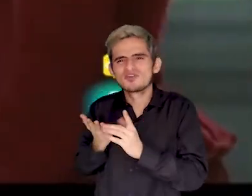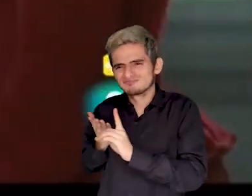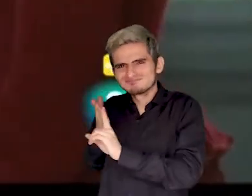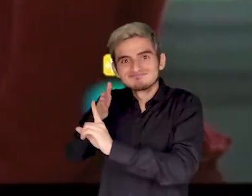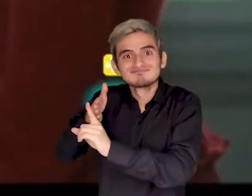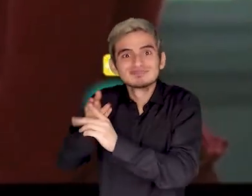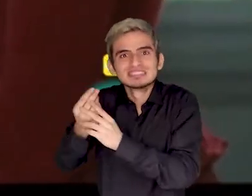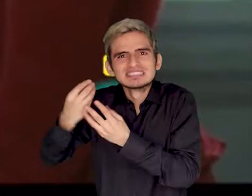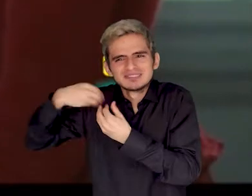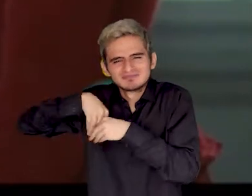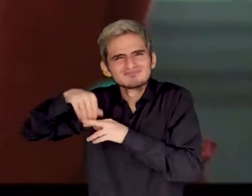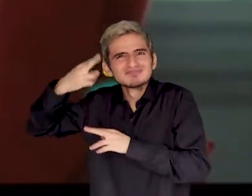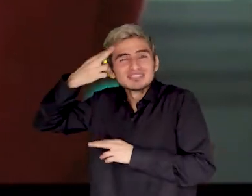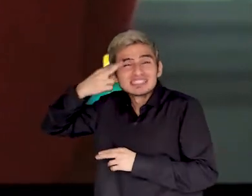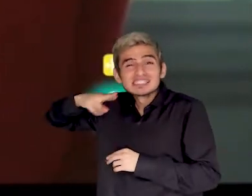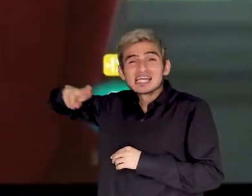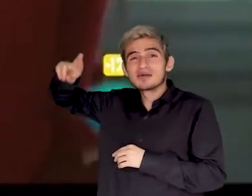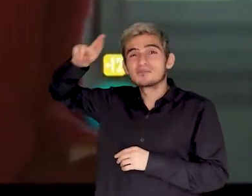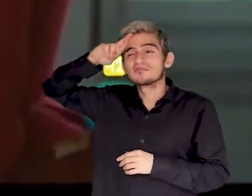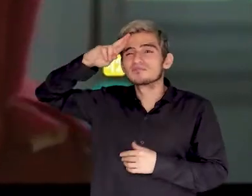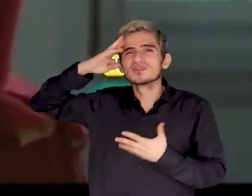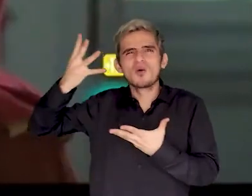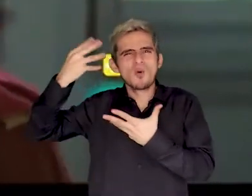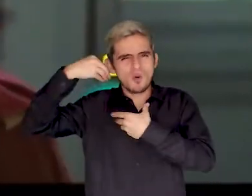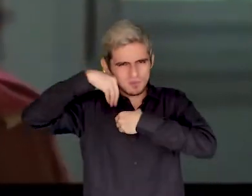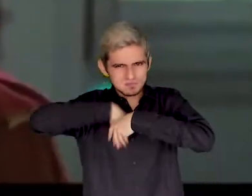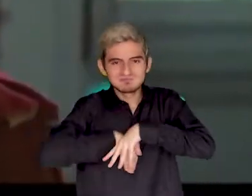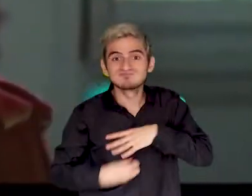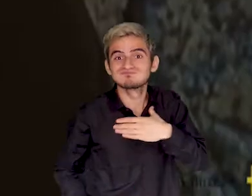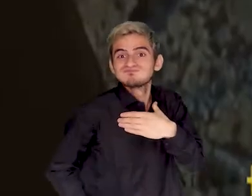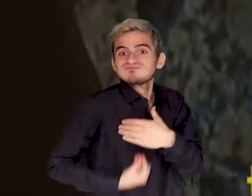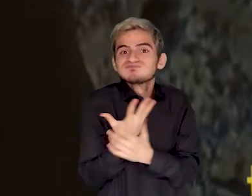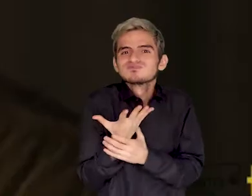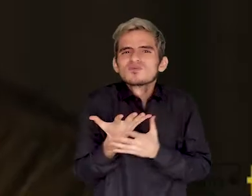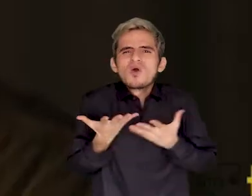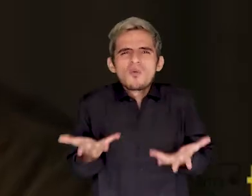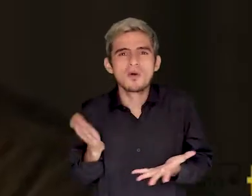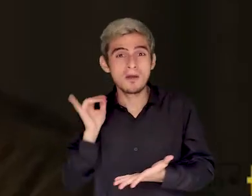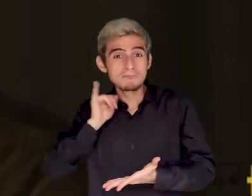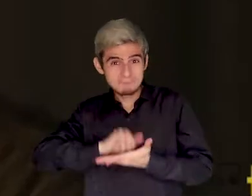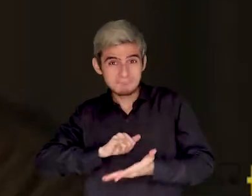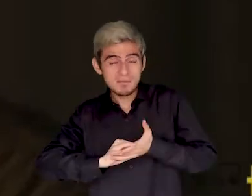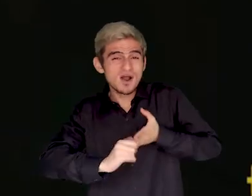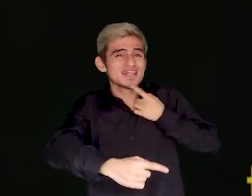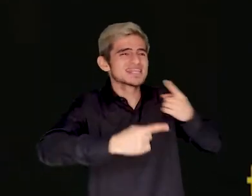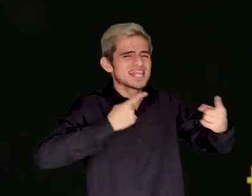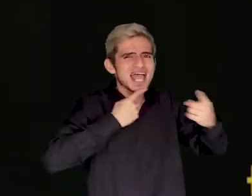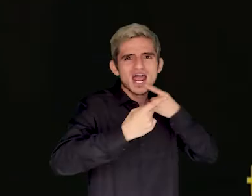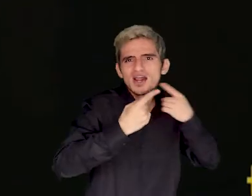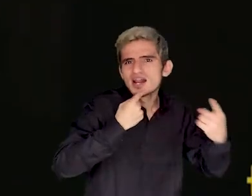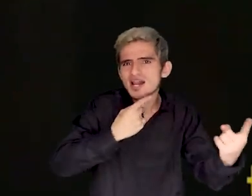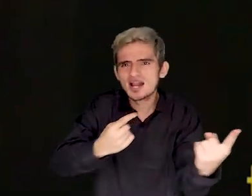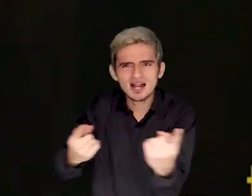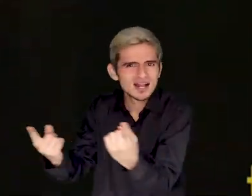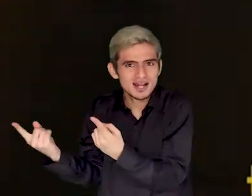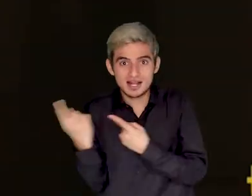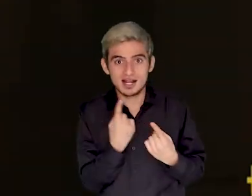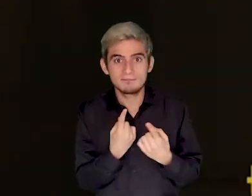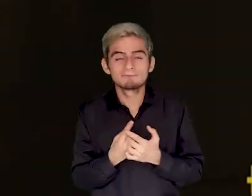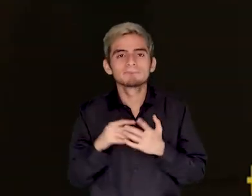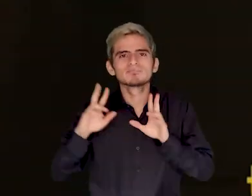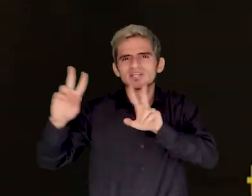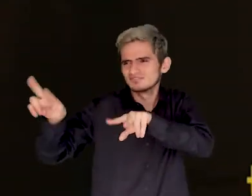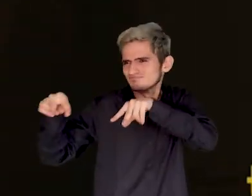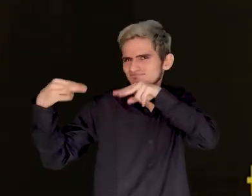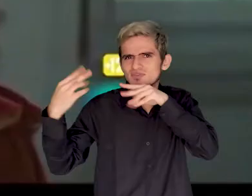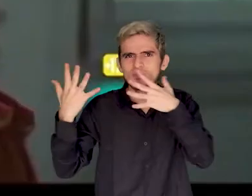enamorarse también desde un punto de vista intelectual y luego contarlo desde la colaboración en la creación. Existe un diálogo permanente entre